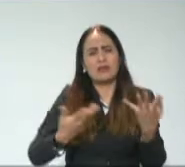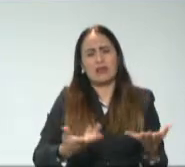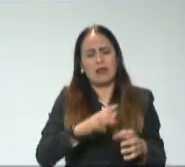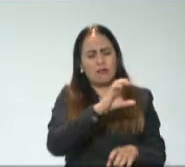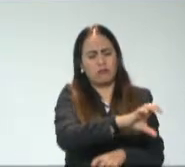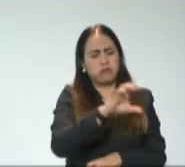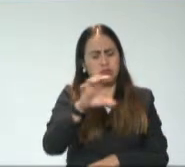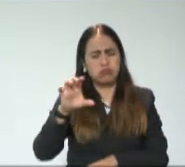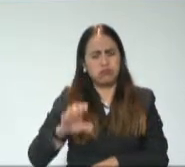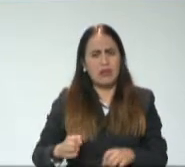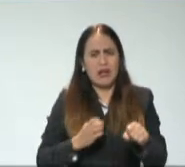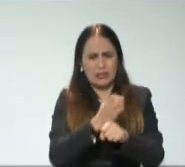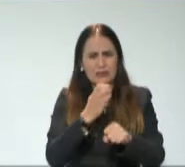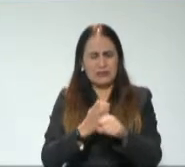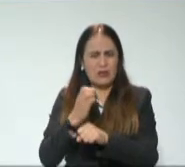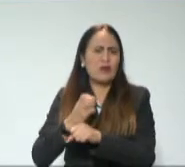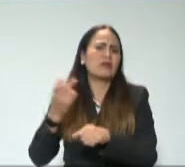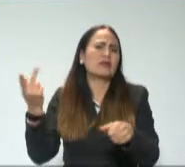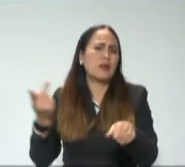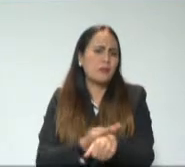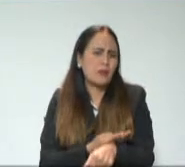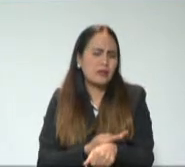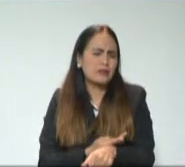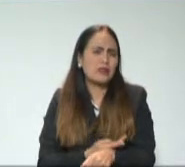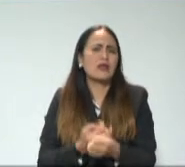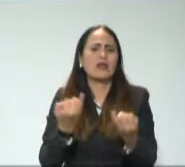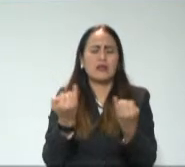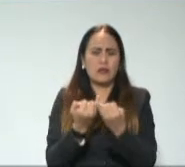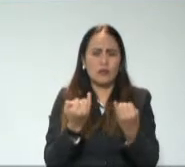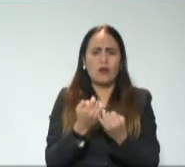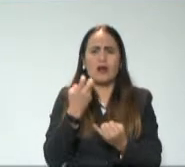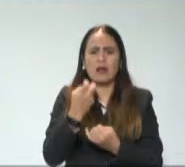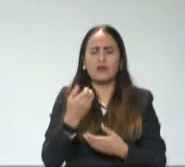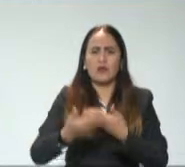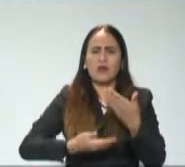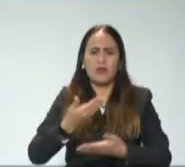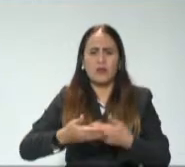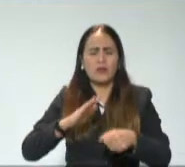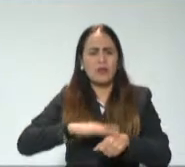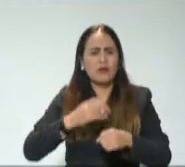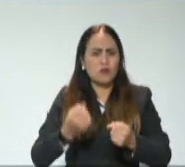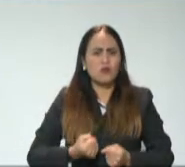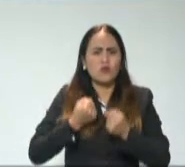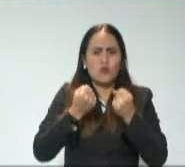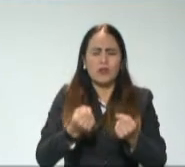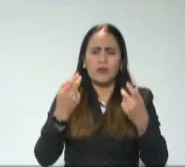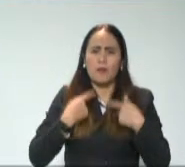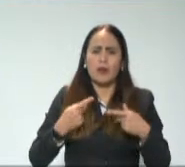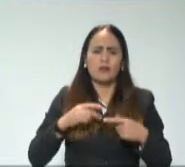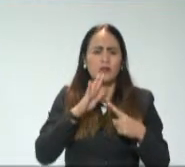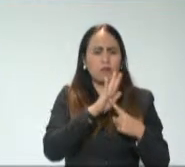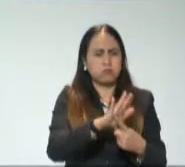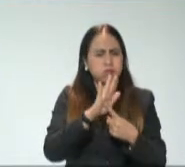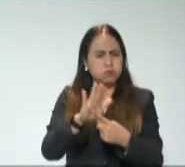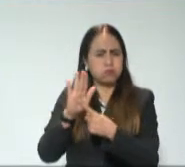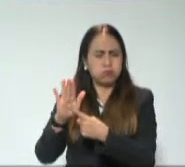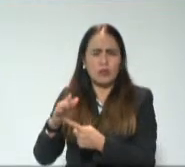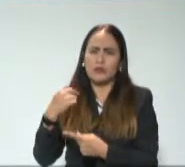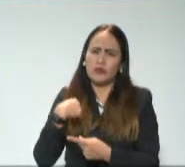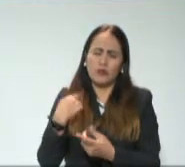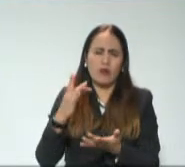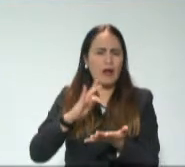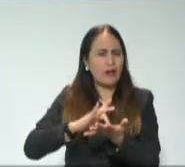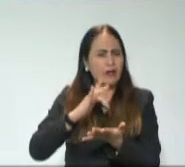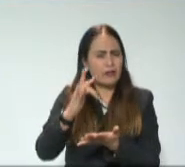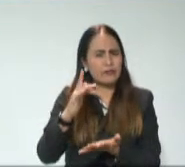Estado lo cual no solamente lo fortalece sino que lo acerca la gente no me queda más que agradecer